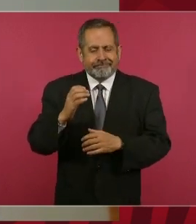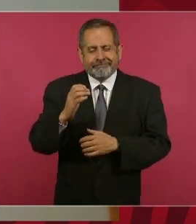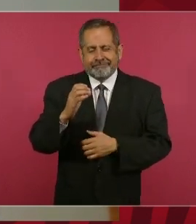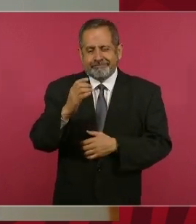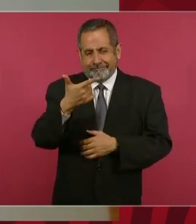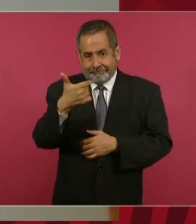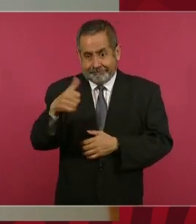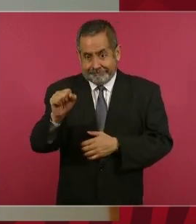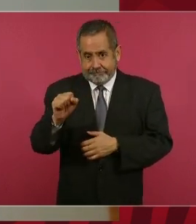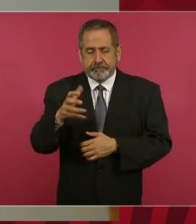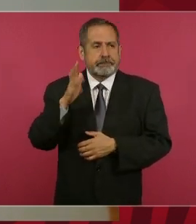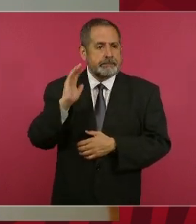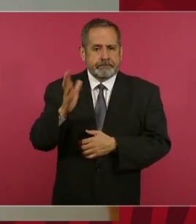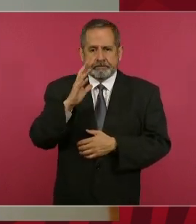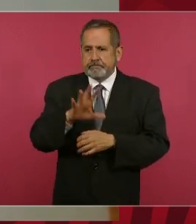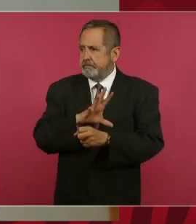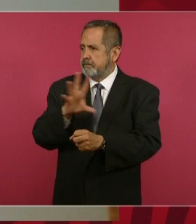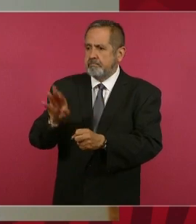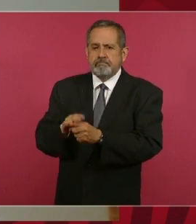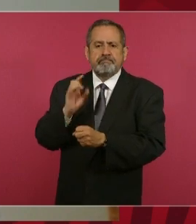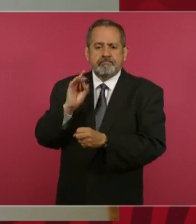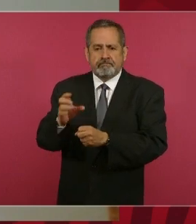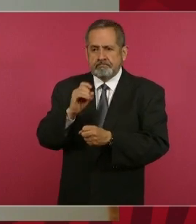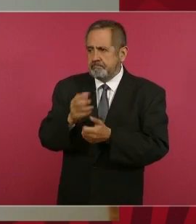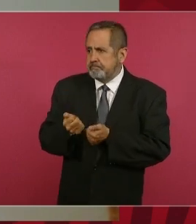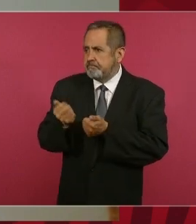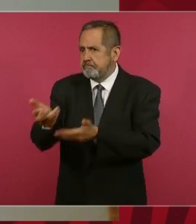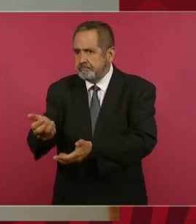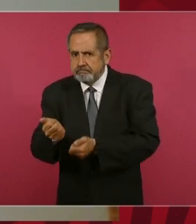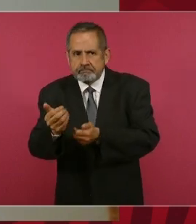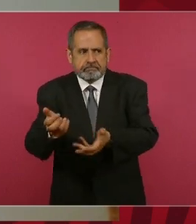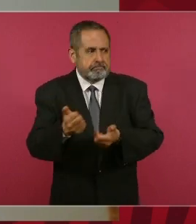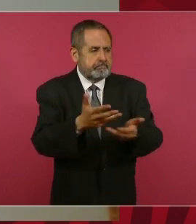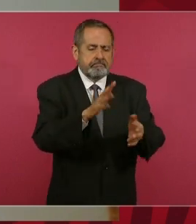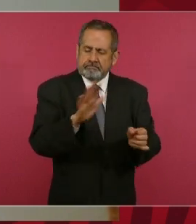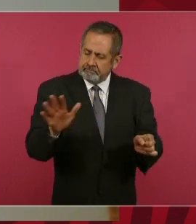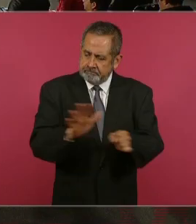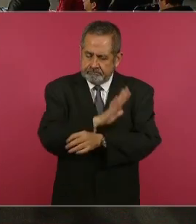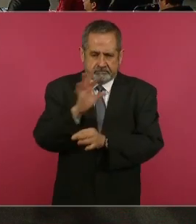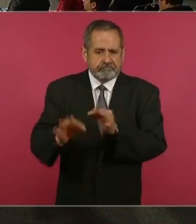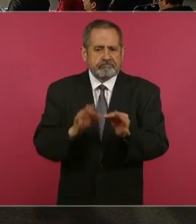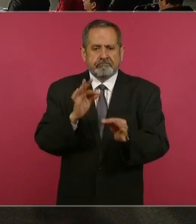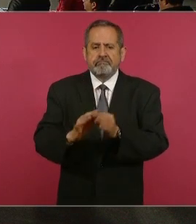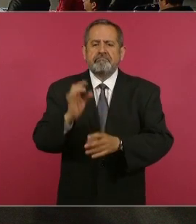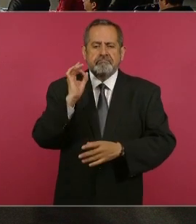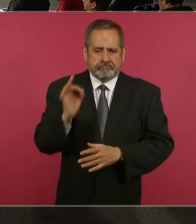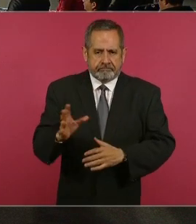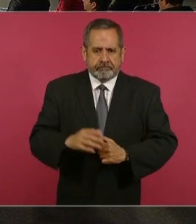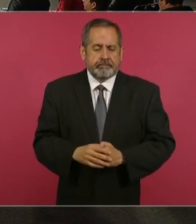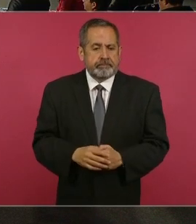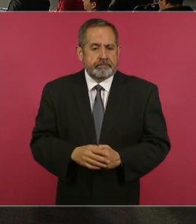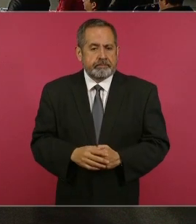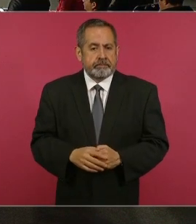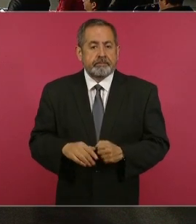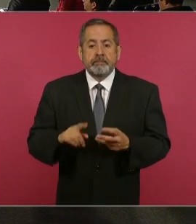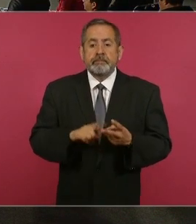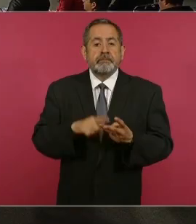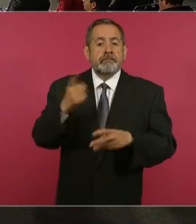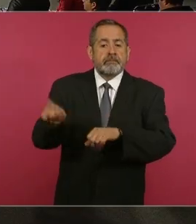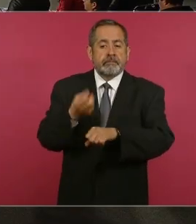su totalidad la repartición en los domicilios. A la Secretaría de